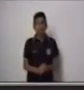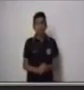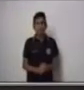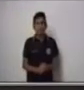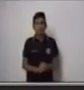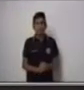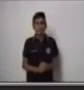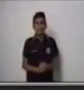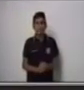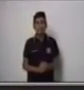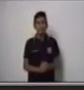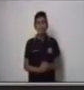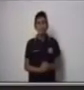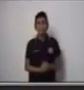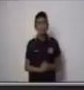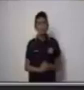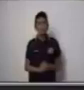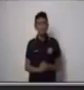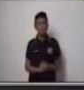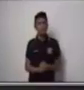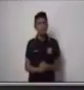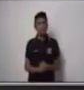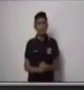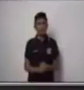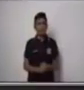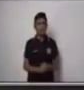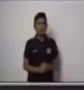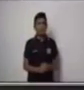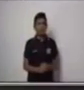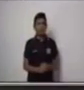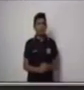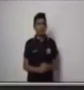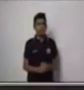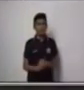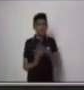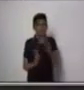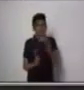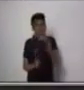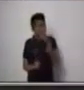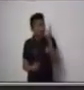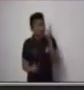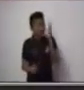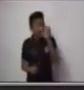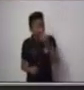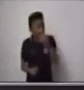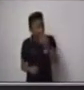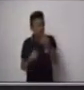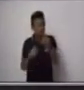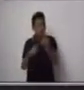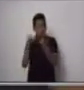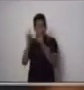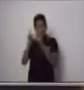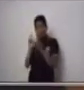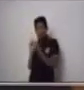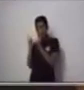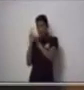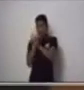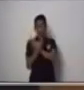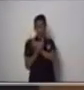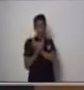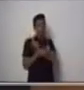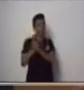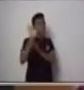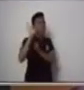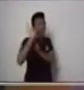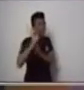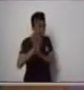Muy bien. A ver. Ah, ya se dieron cuenta que coloqué malas palabras. Excelente.